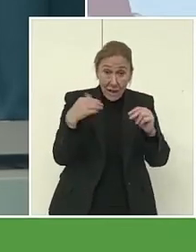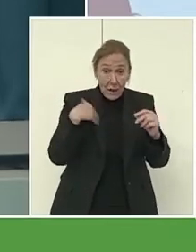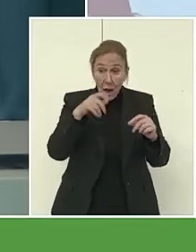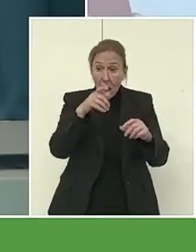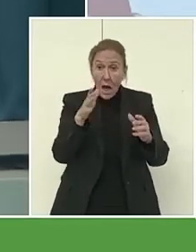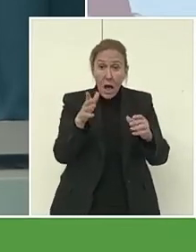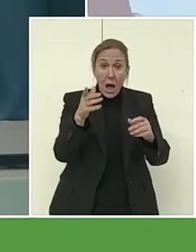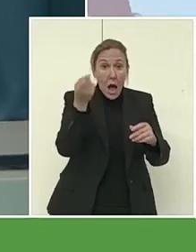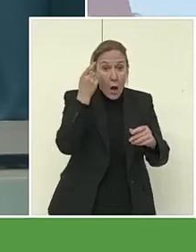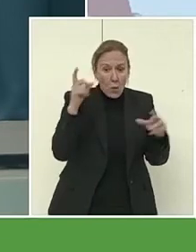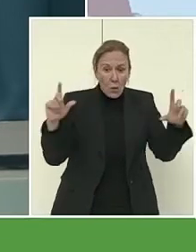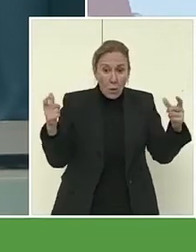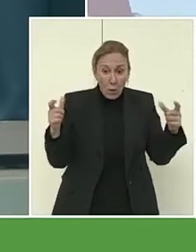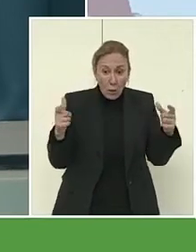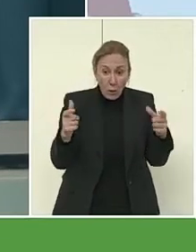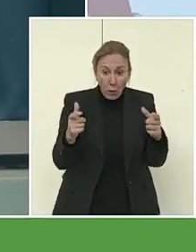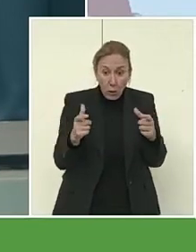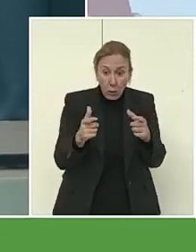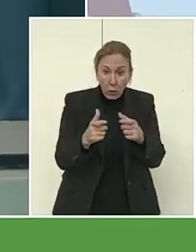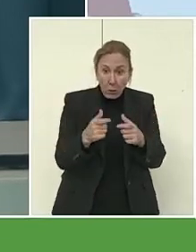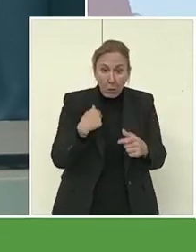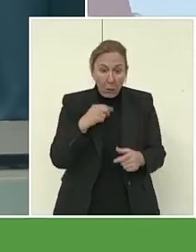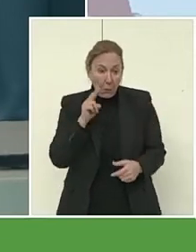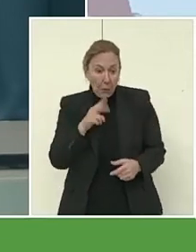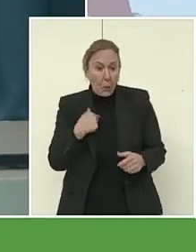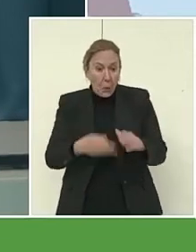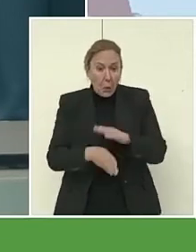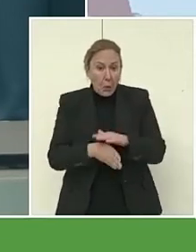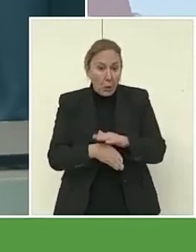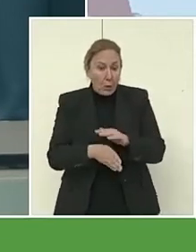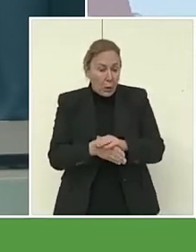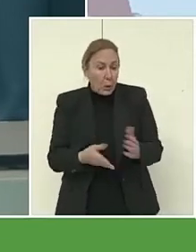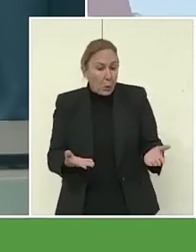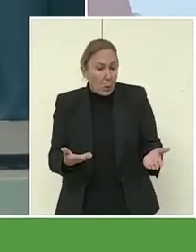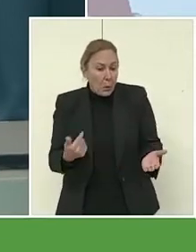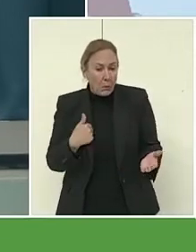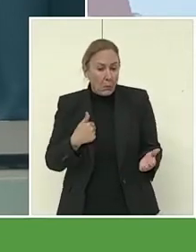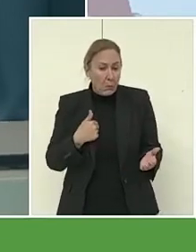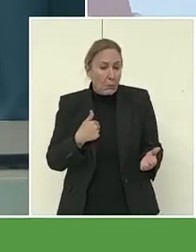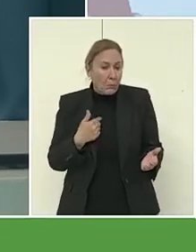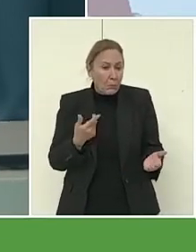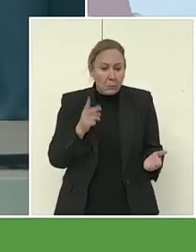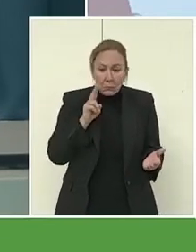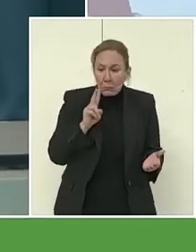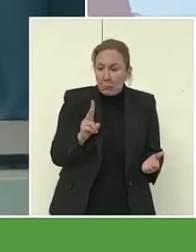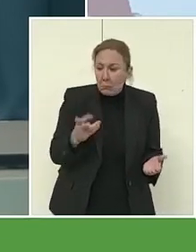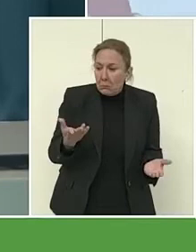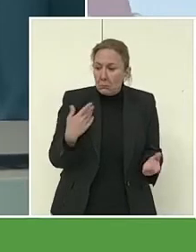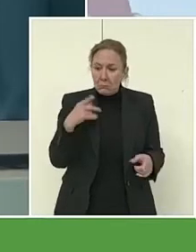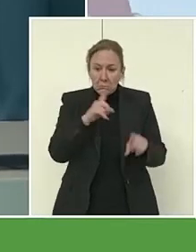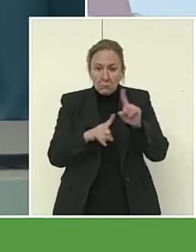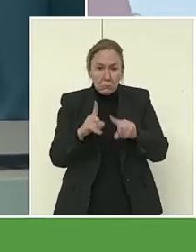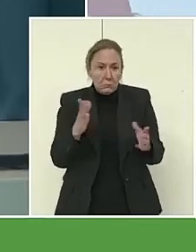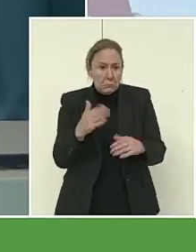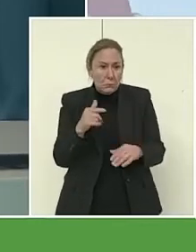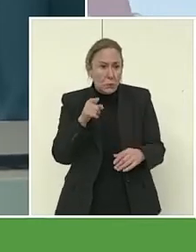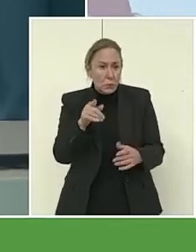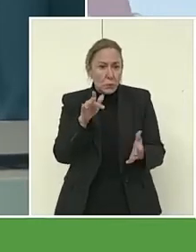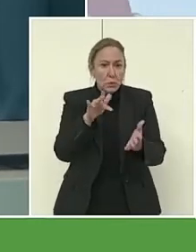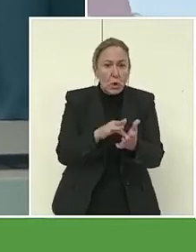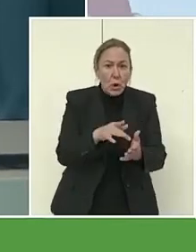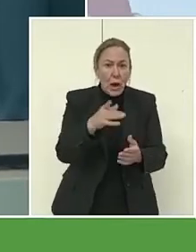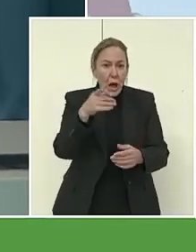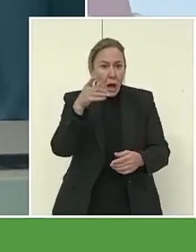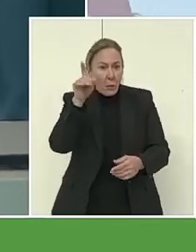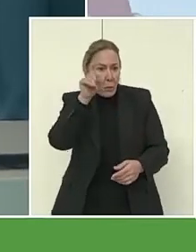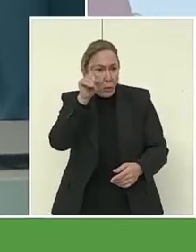con éxito y ahí ya, pues se diluye. Y en la vida laboral, lo mismo que he comentado antes, se diluye también. Tú te topas con buenos profesionales